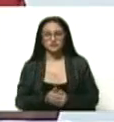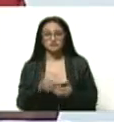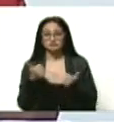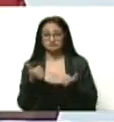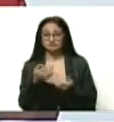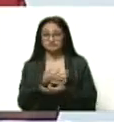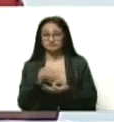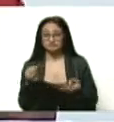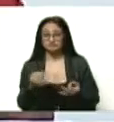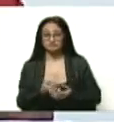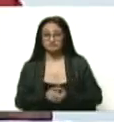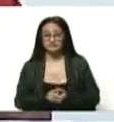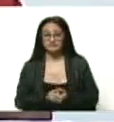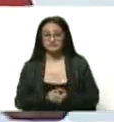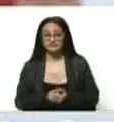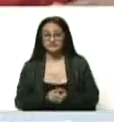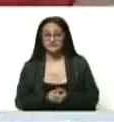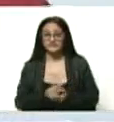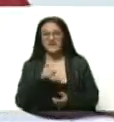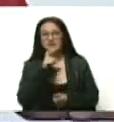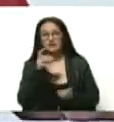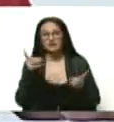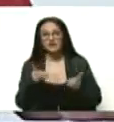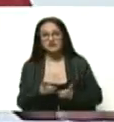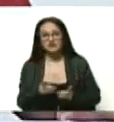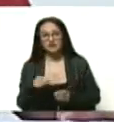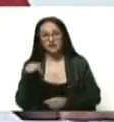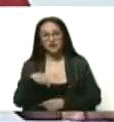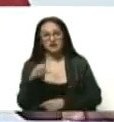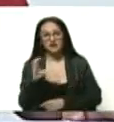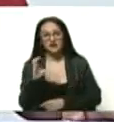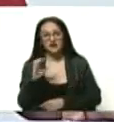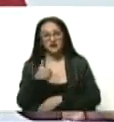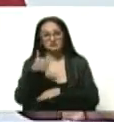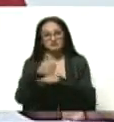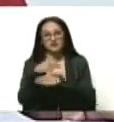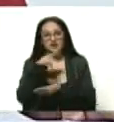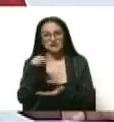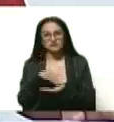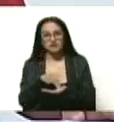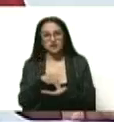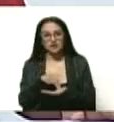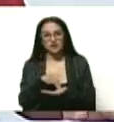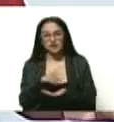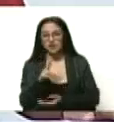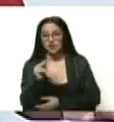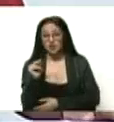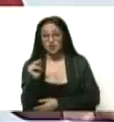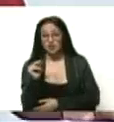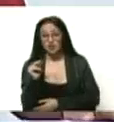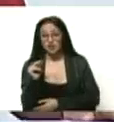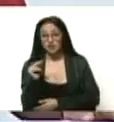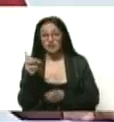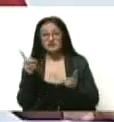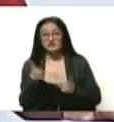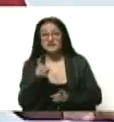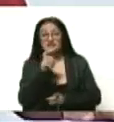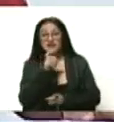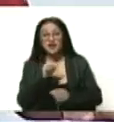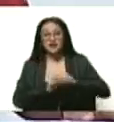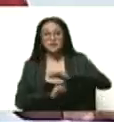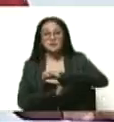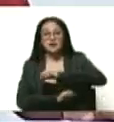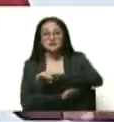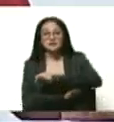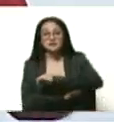Extraordinario. ¿Quién lo está decidiendo? ¿Aquí en Caracas la Dirección Nacional? No, lo está decidiendo quien debe decidirlo, las bases del